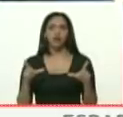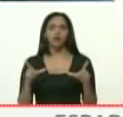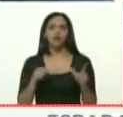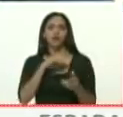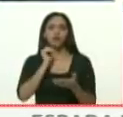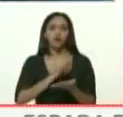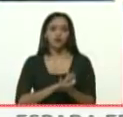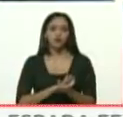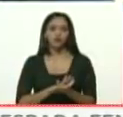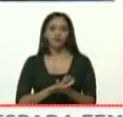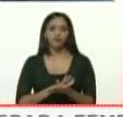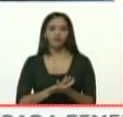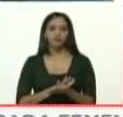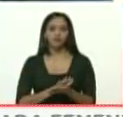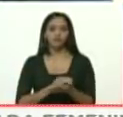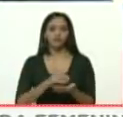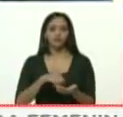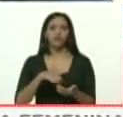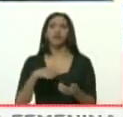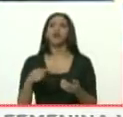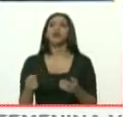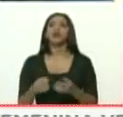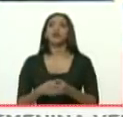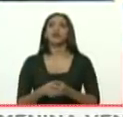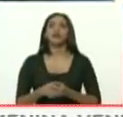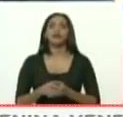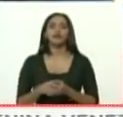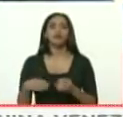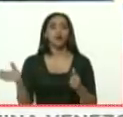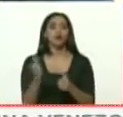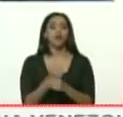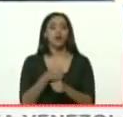fallecido. Se localizaron unas cámaras de seguridad